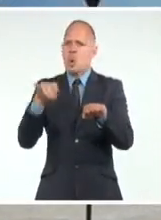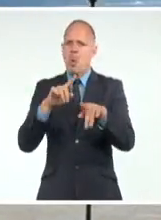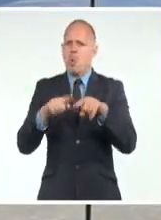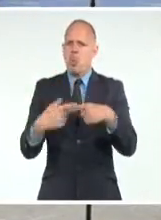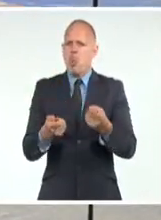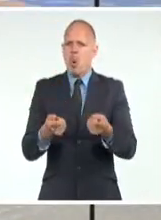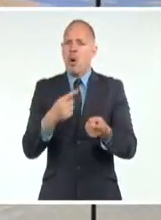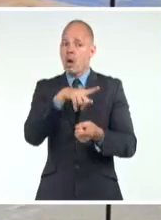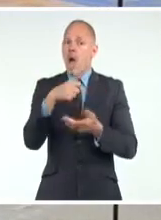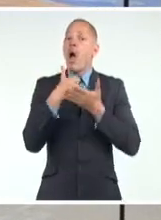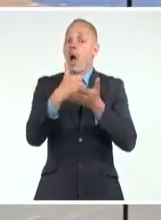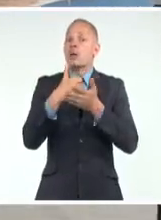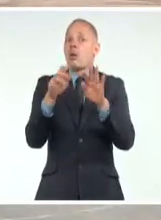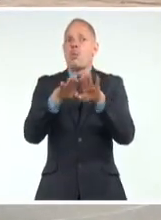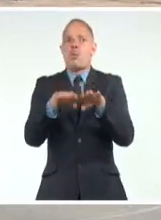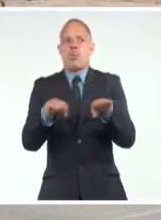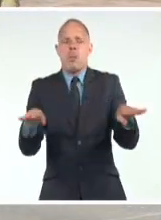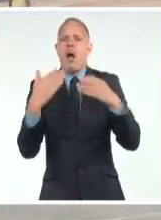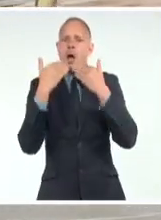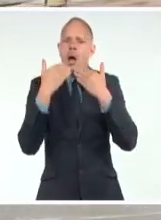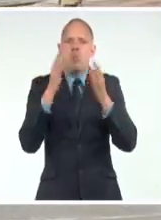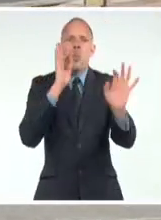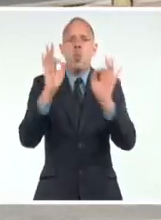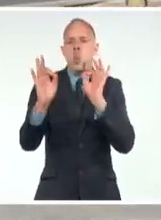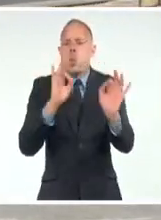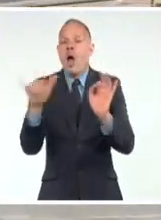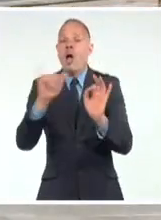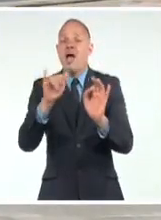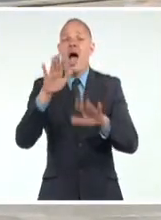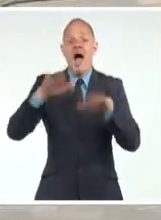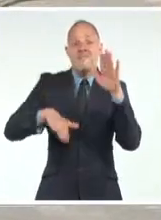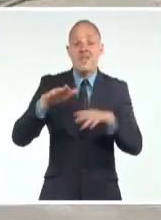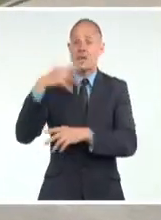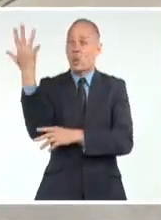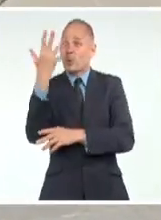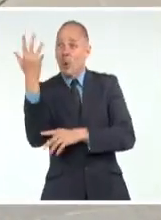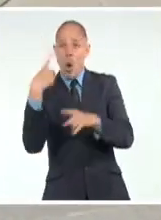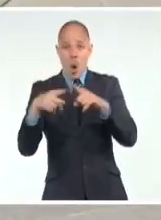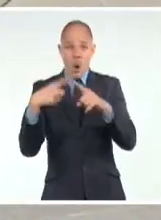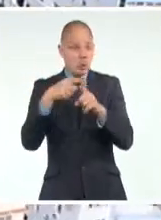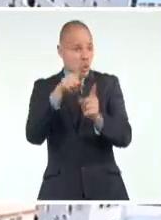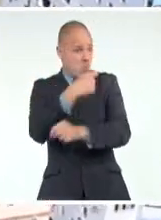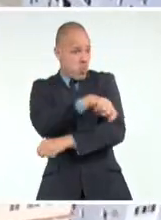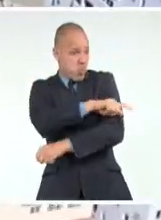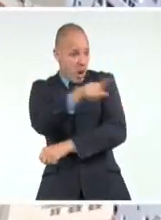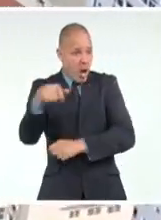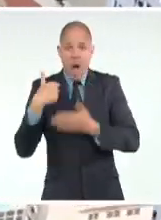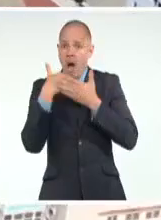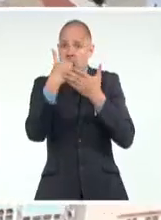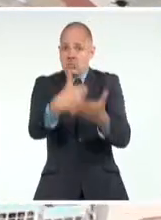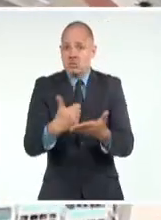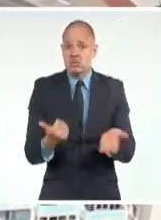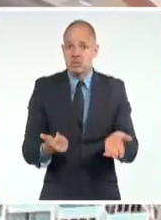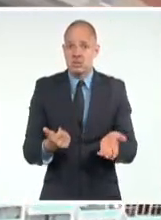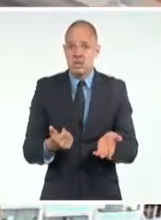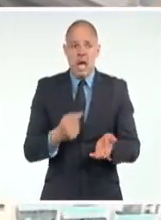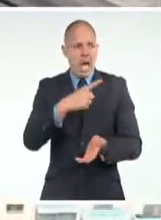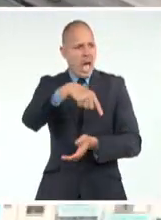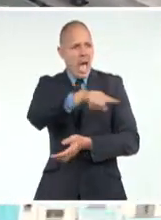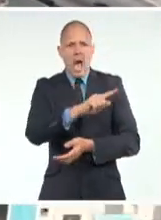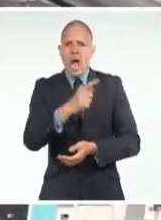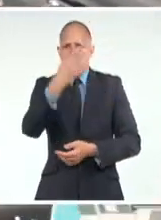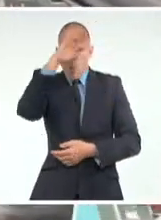tranquilidad ciudadana, los mismos que en huracanes y tormentas rescatan al pueblo. Cubanos que salvaguardan